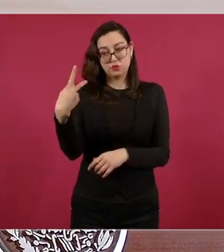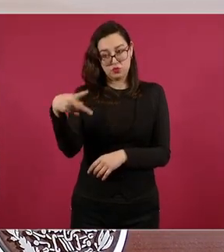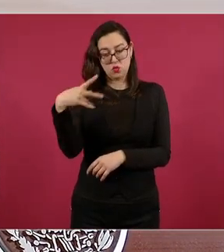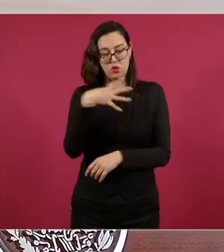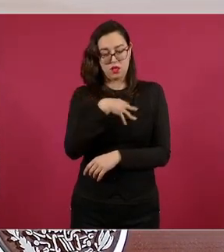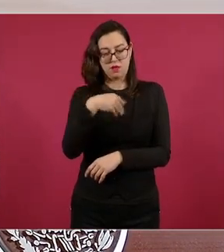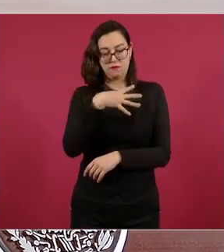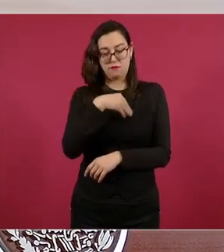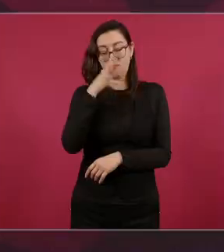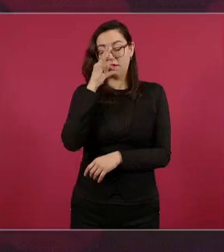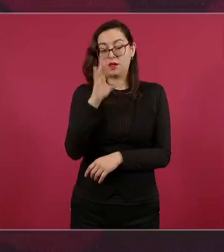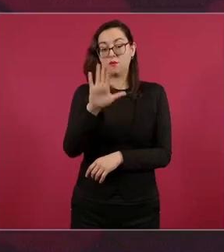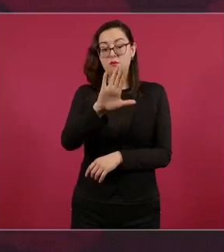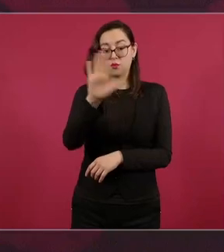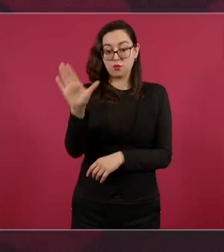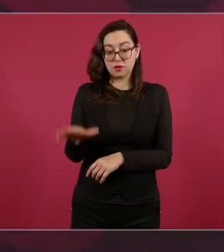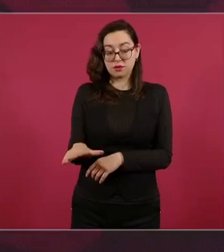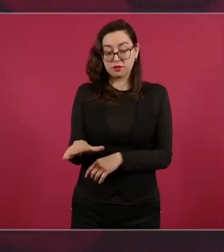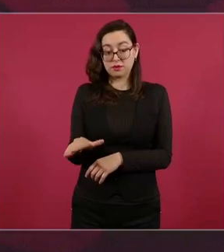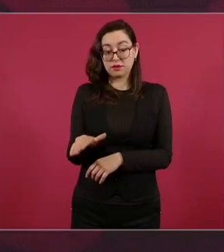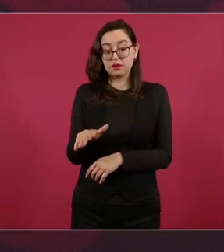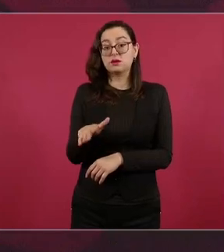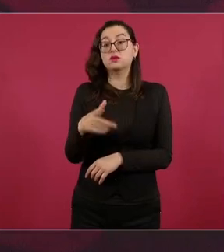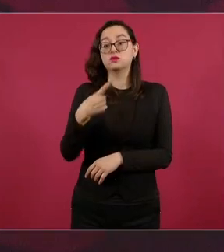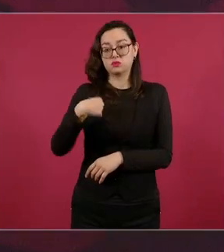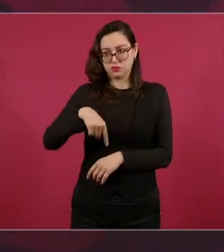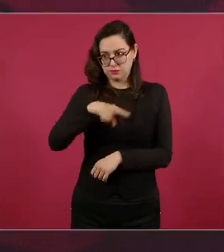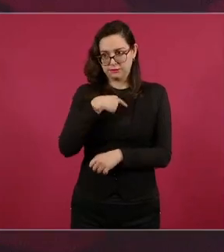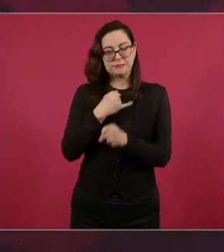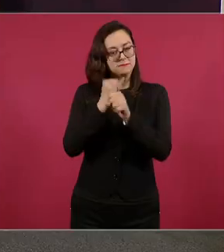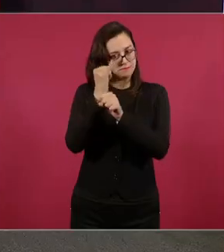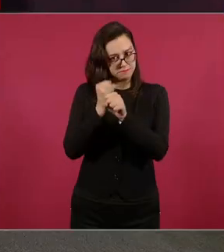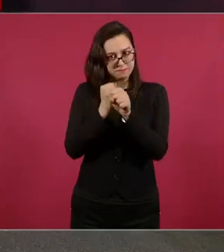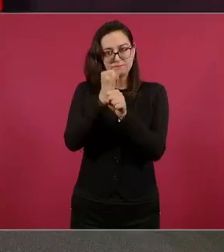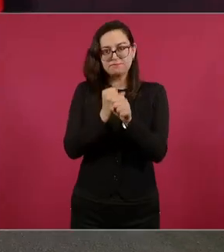vida, que no va haber impunidad.